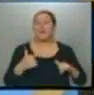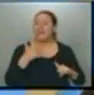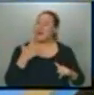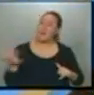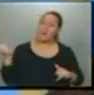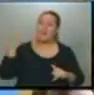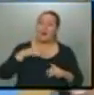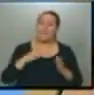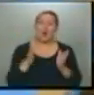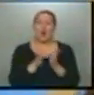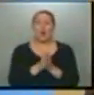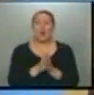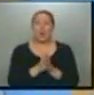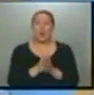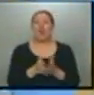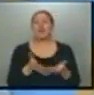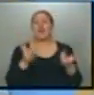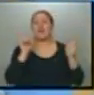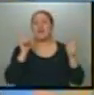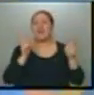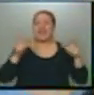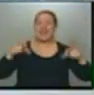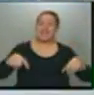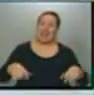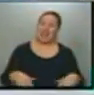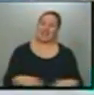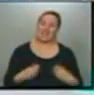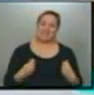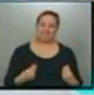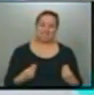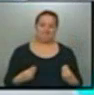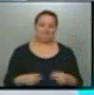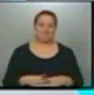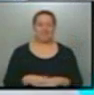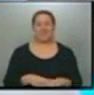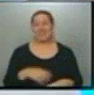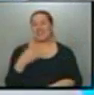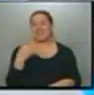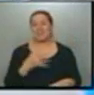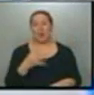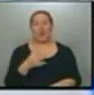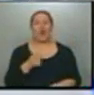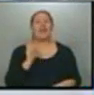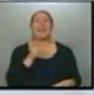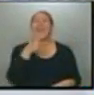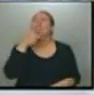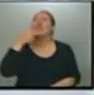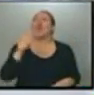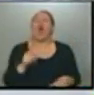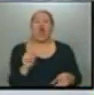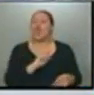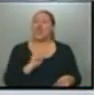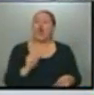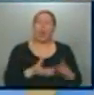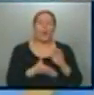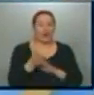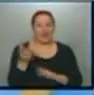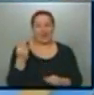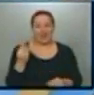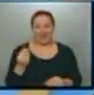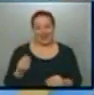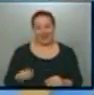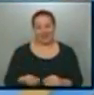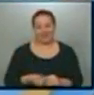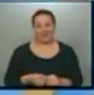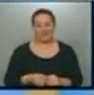nosotros, te hacemos tragratía a la cancha, tenemos que espectacular, espectacular. Nico, ¿a quién no va a ir? Y después se la cruzó a Lali, ¿qué va a hacer? ¿Quiere más de Lali? Qué